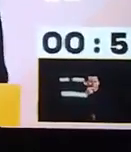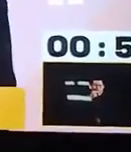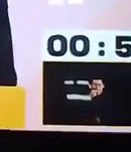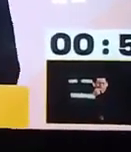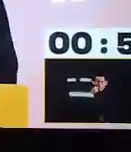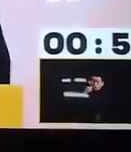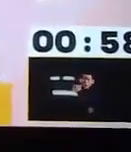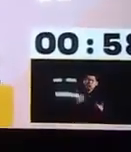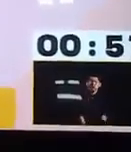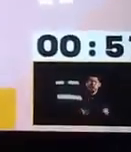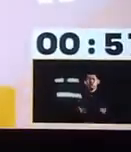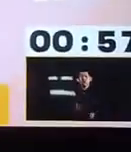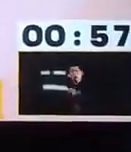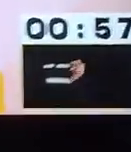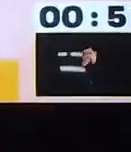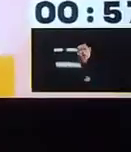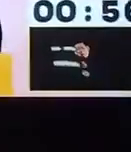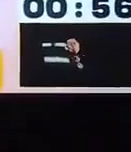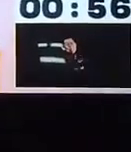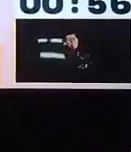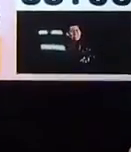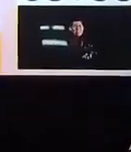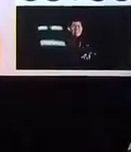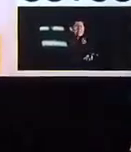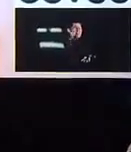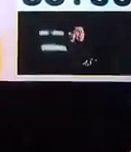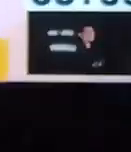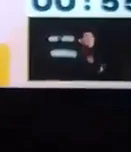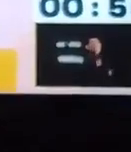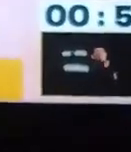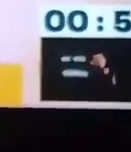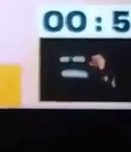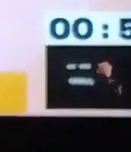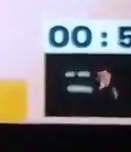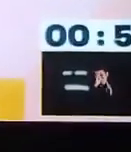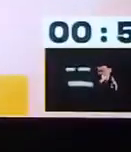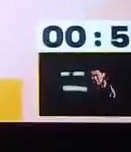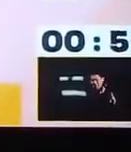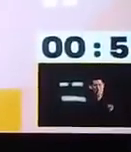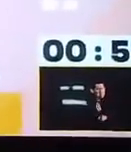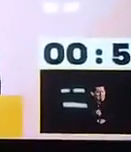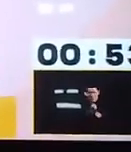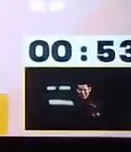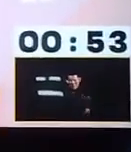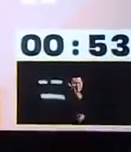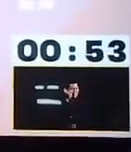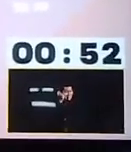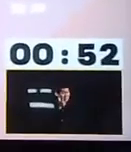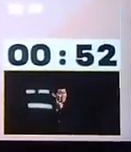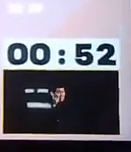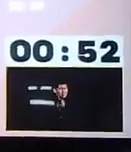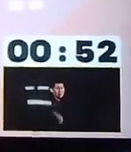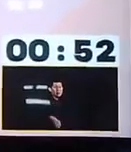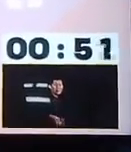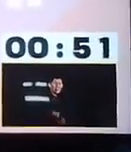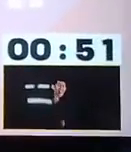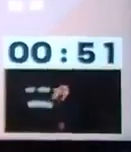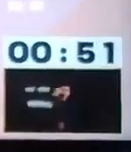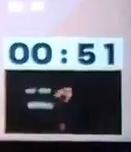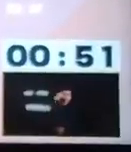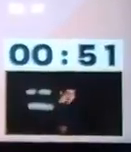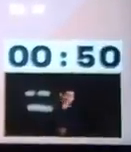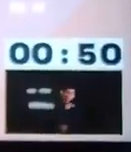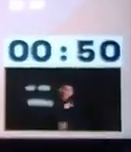¿qué onda? No te he mandado flores, pero te he mandado siempre saludos y respeto. Creo que, como diría el clásico, pero no te